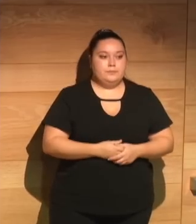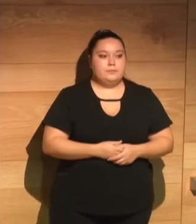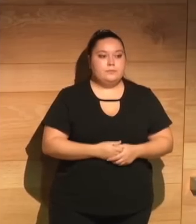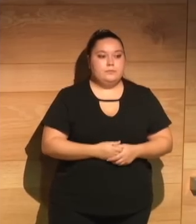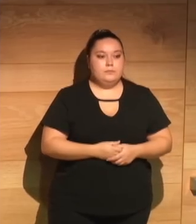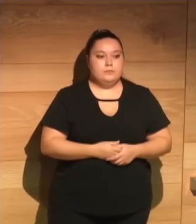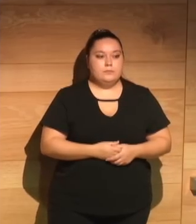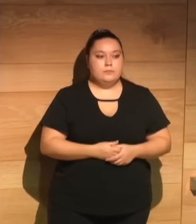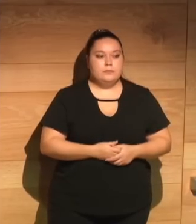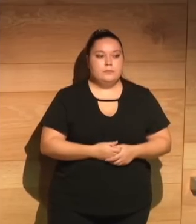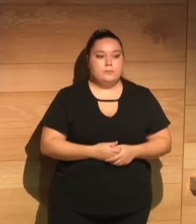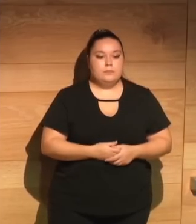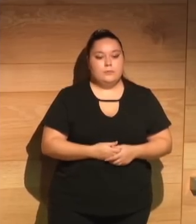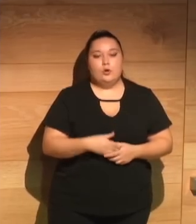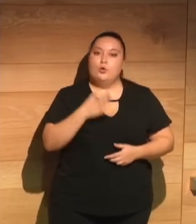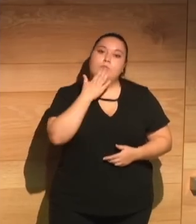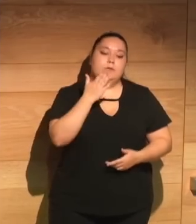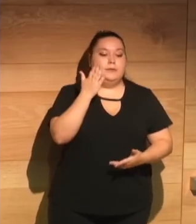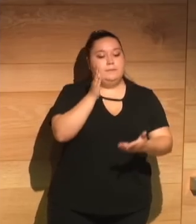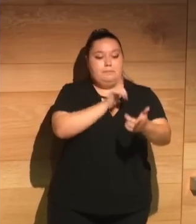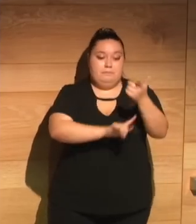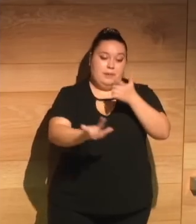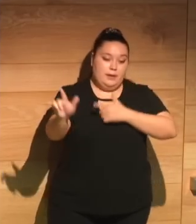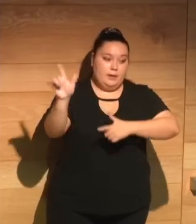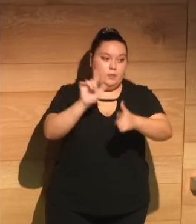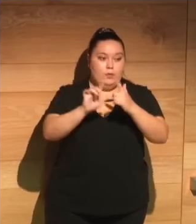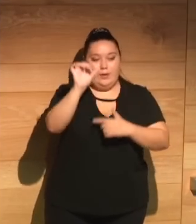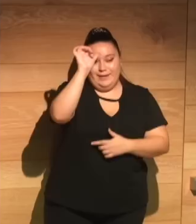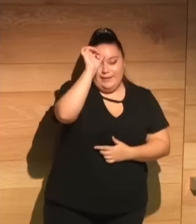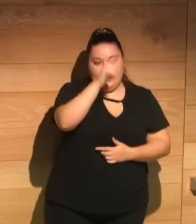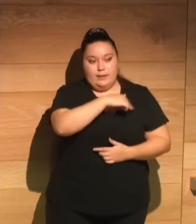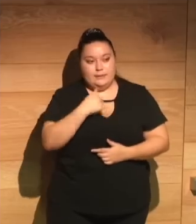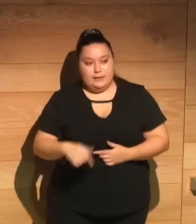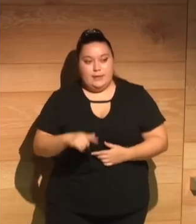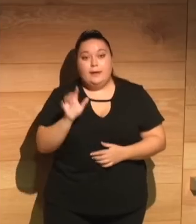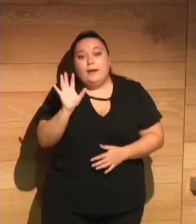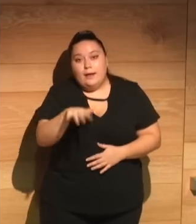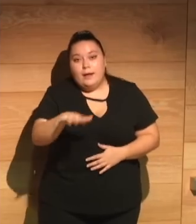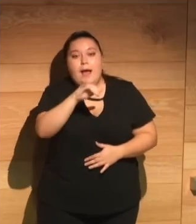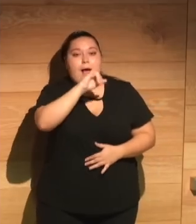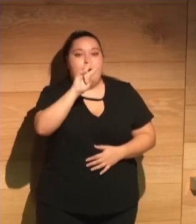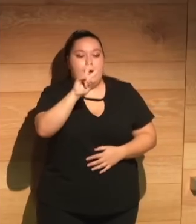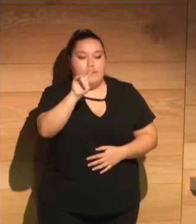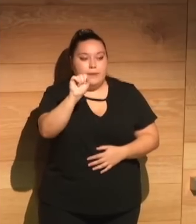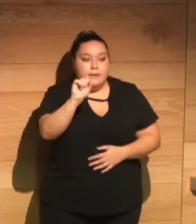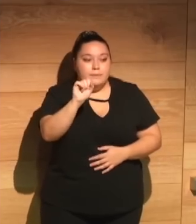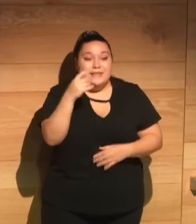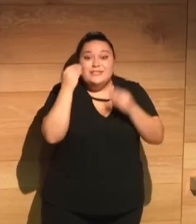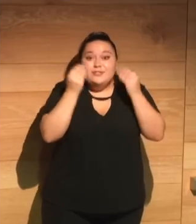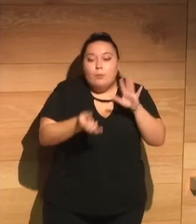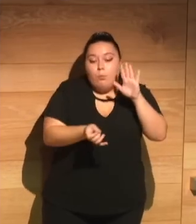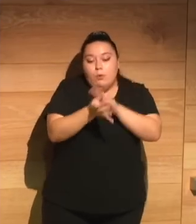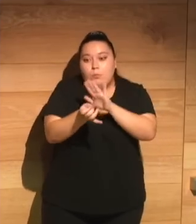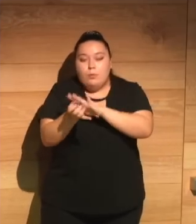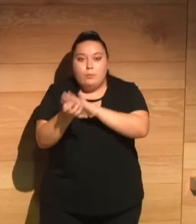Y van viajando, tú lo has dicho antes, ¿no? A India, a China, a Java. Y empiezan a crearse ya historias